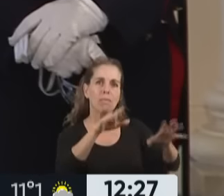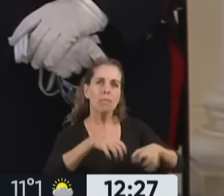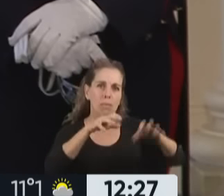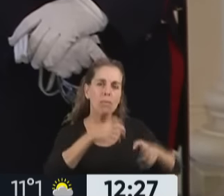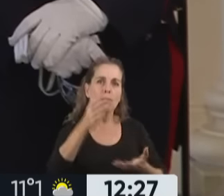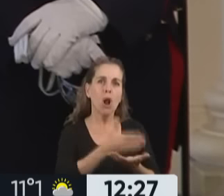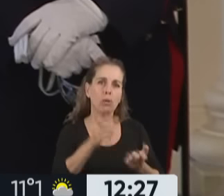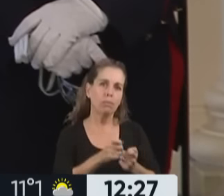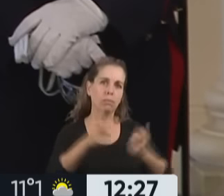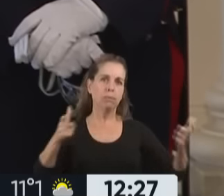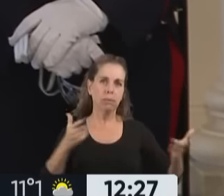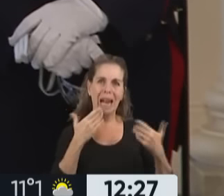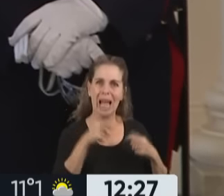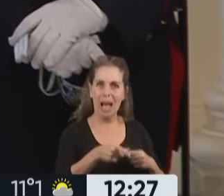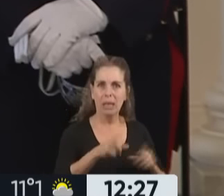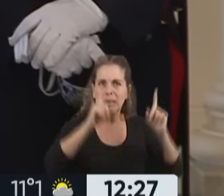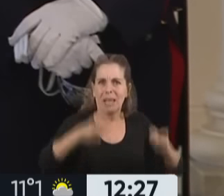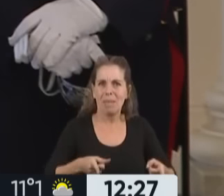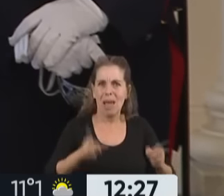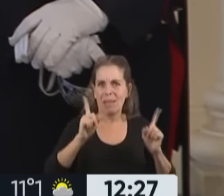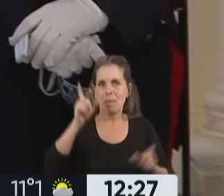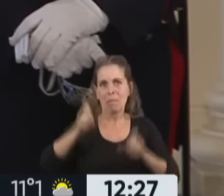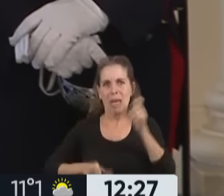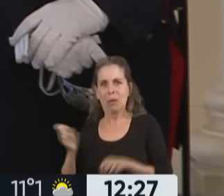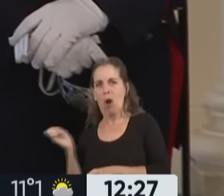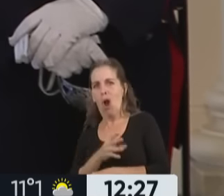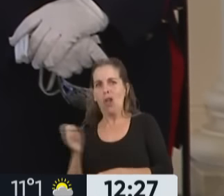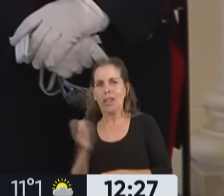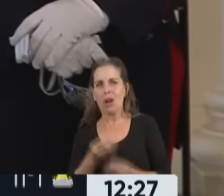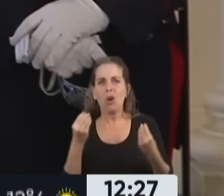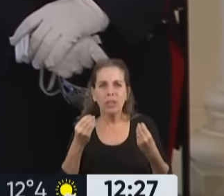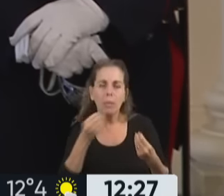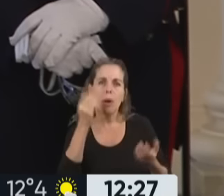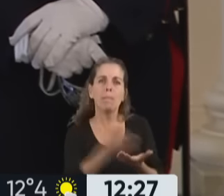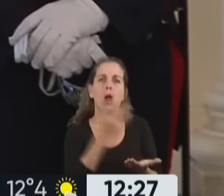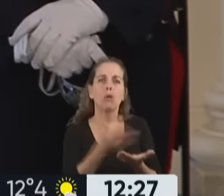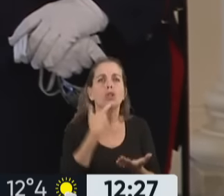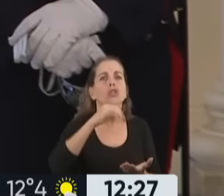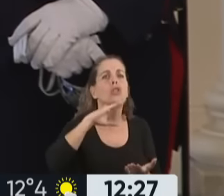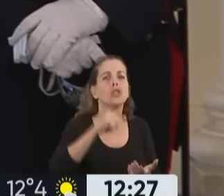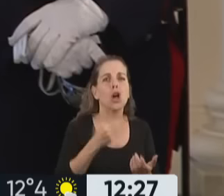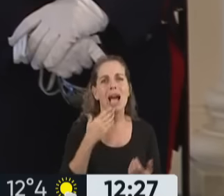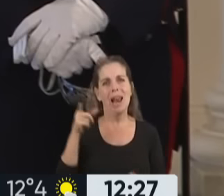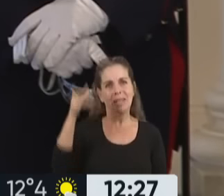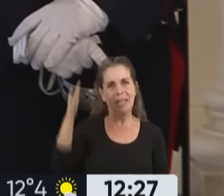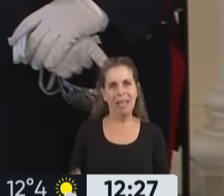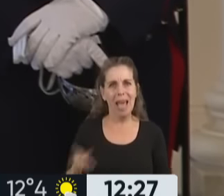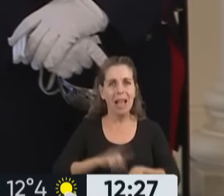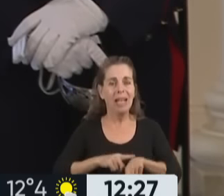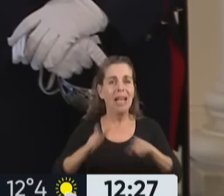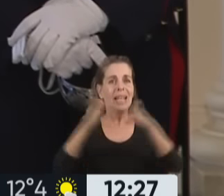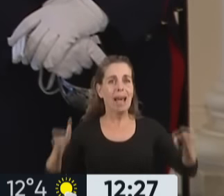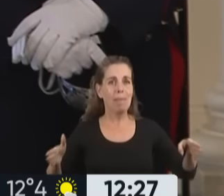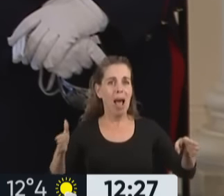Entonces también llegaron a demonizar la soja, porque él había crecido en el periodo de Carlos